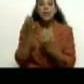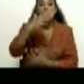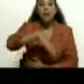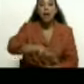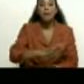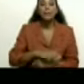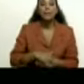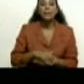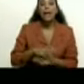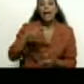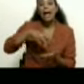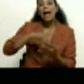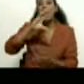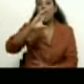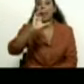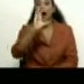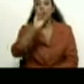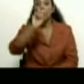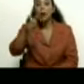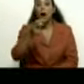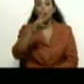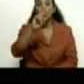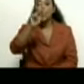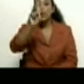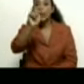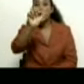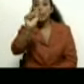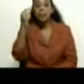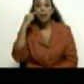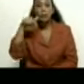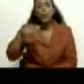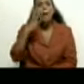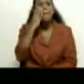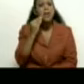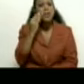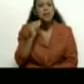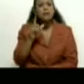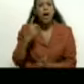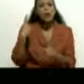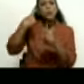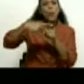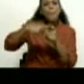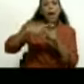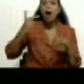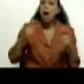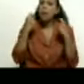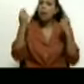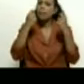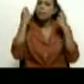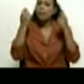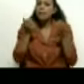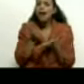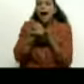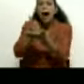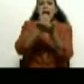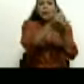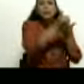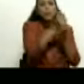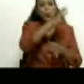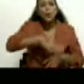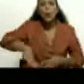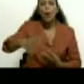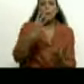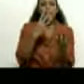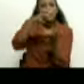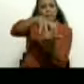Caucagüita del municipio Sucre. Coméntenos un poco cómo él ve la experiencia de que lo sumen a este tipo de jornadas en cada una de estas ferias del